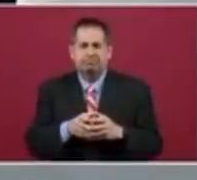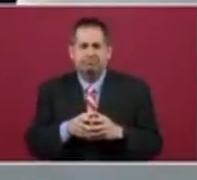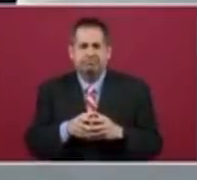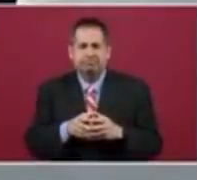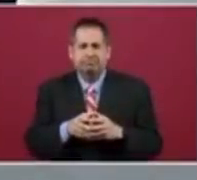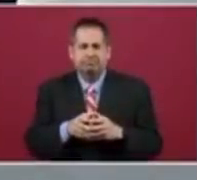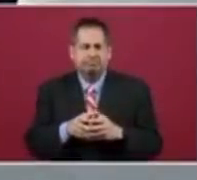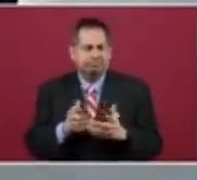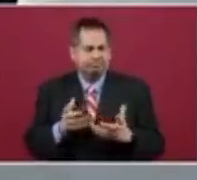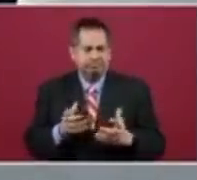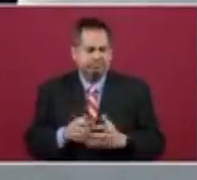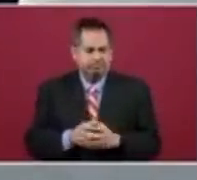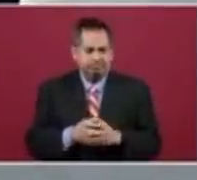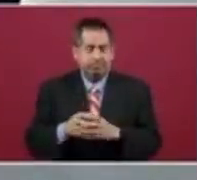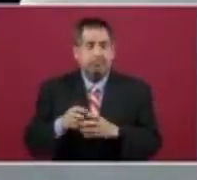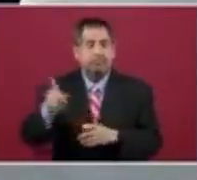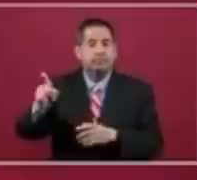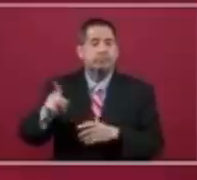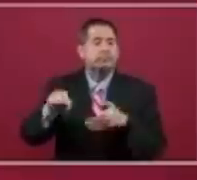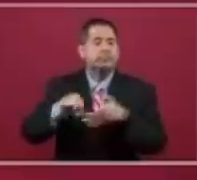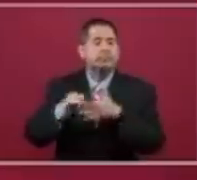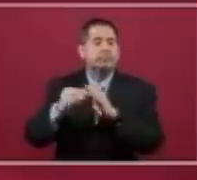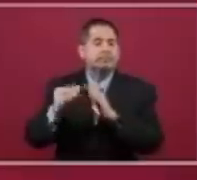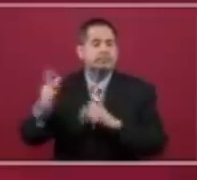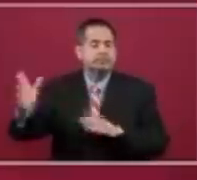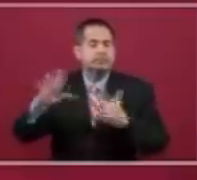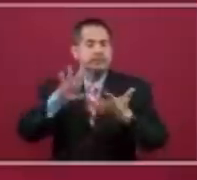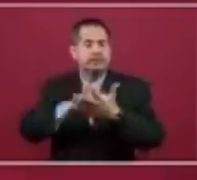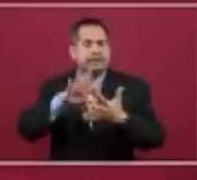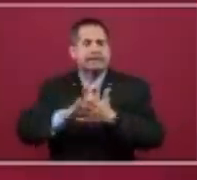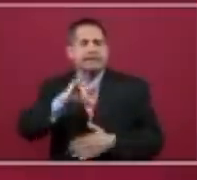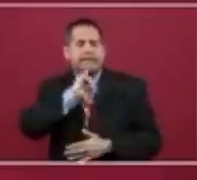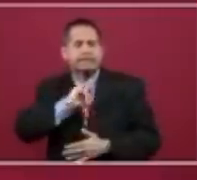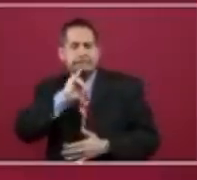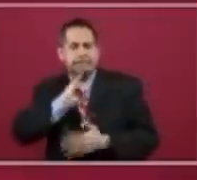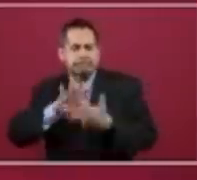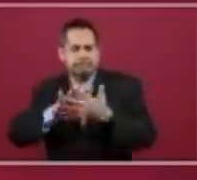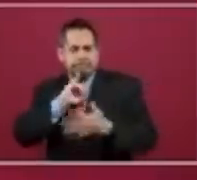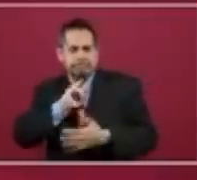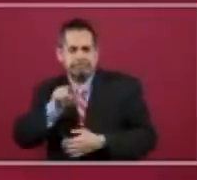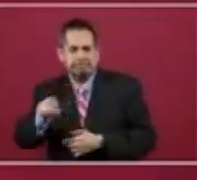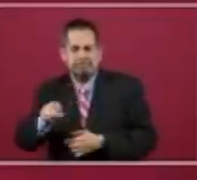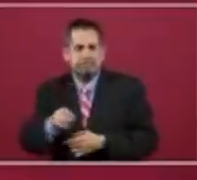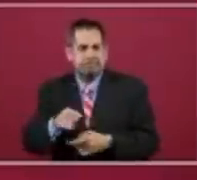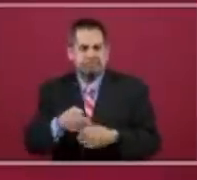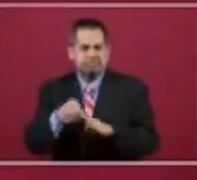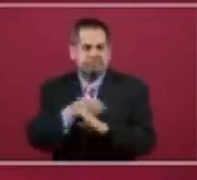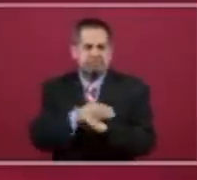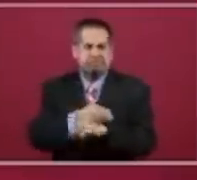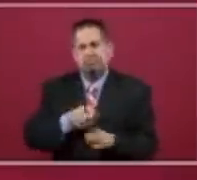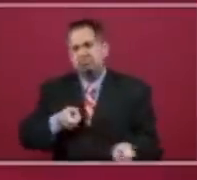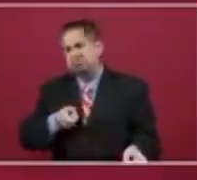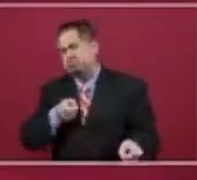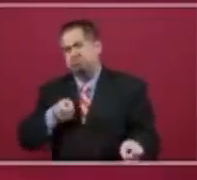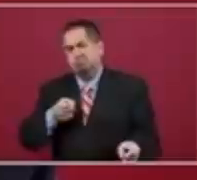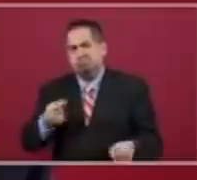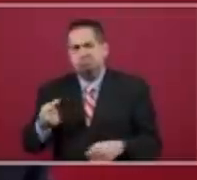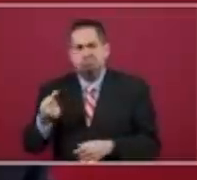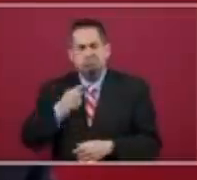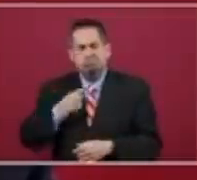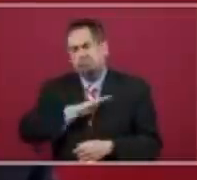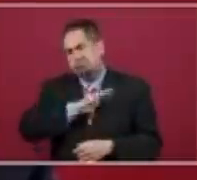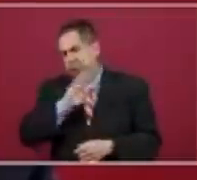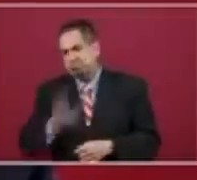y en Lecumberri, antes de llegar, los asesinaron. Entonces, vamos